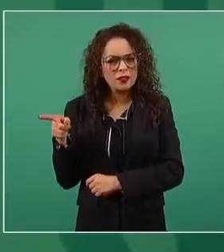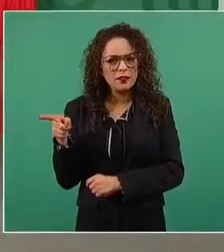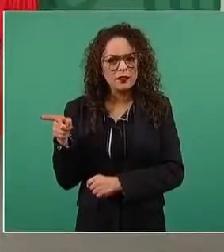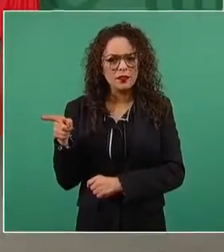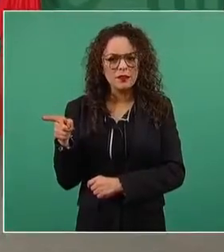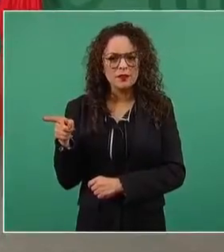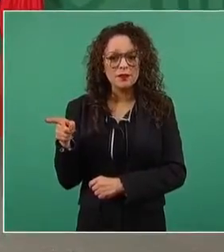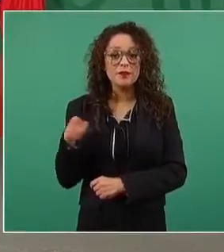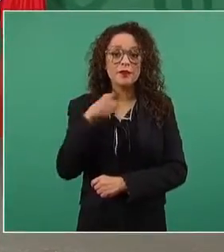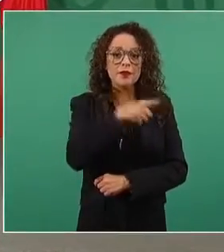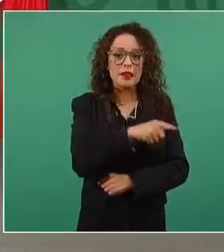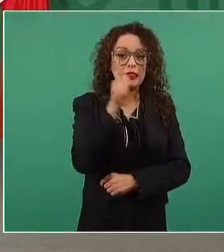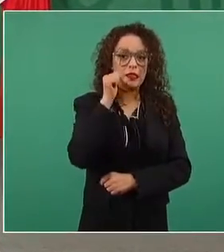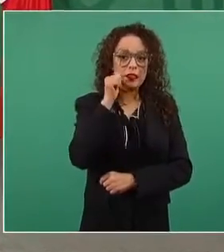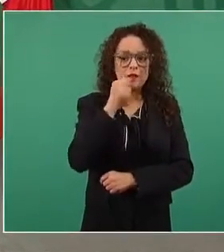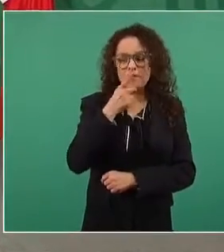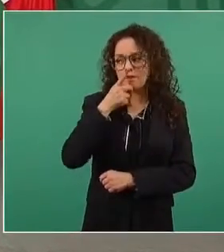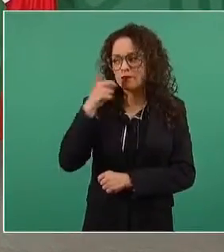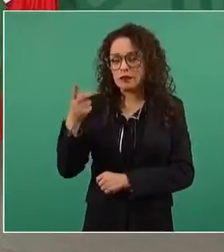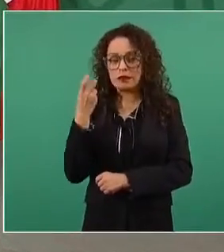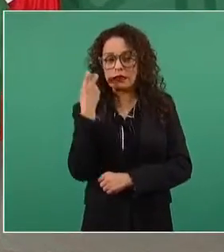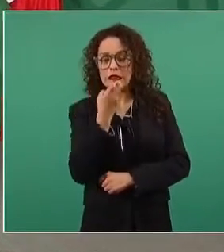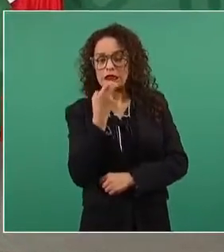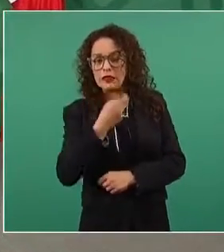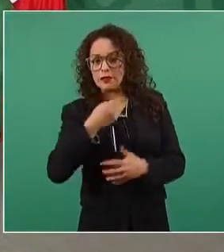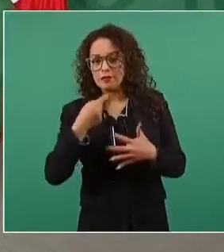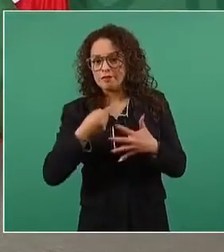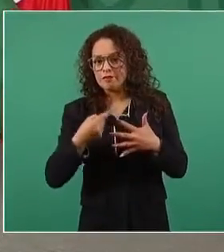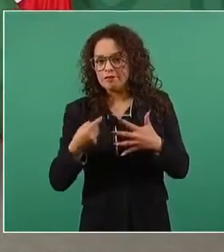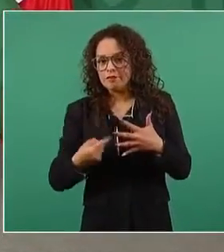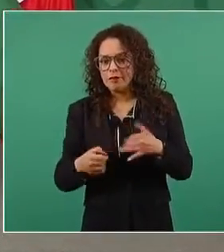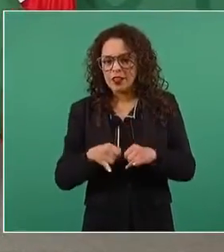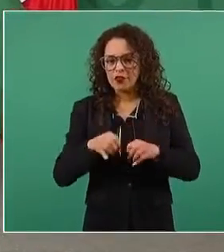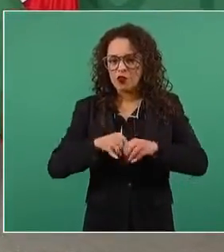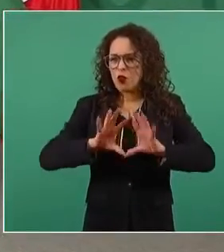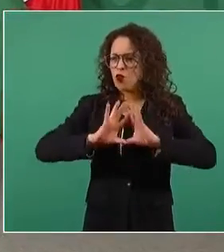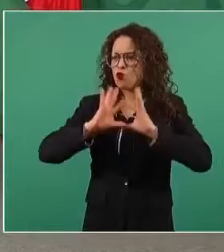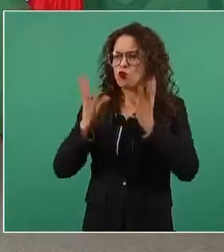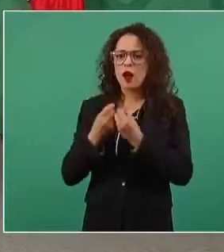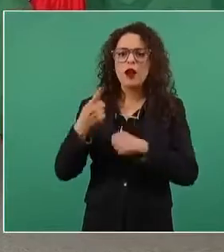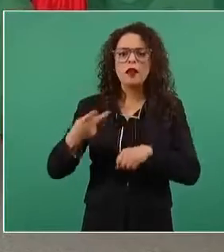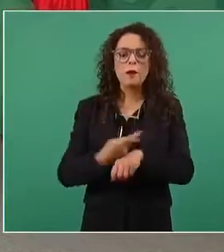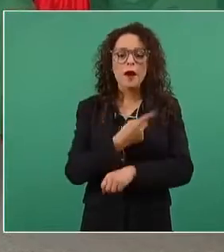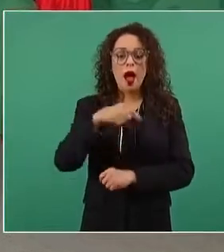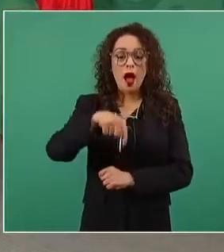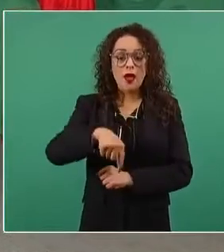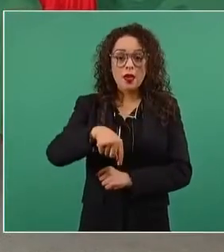era el que le informaba de lo que pasaba aquí.